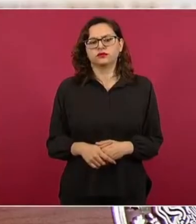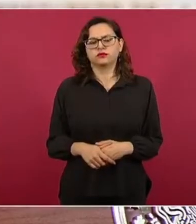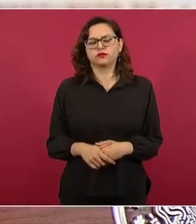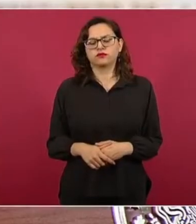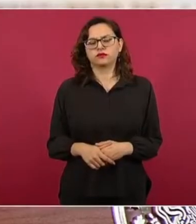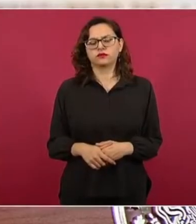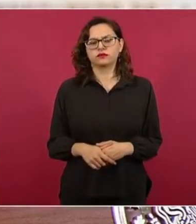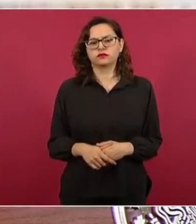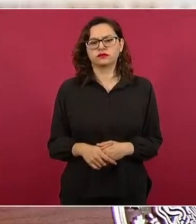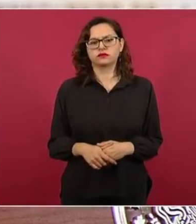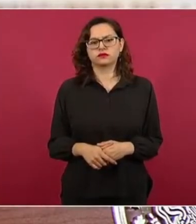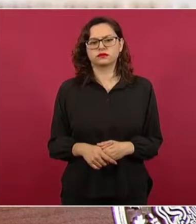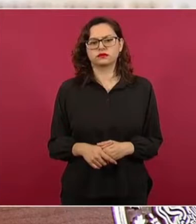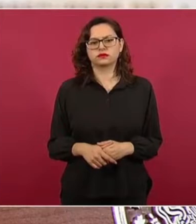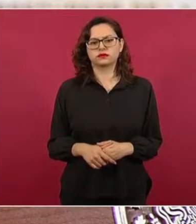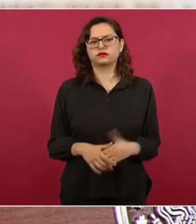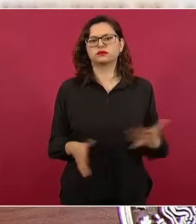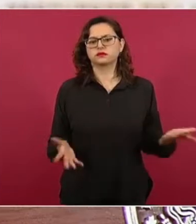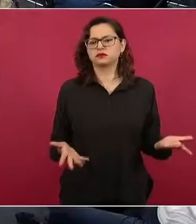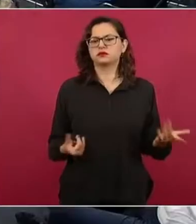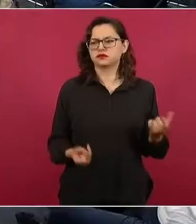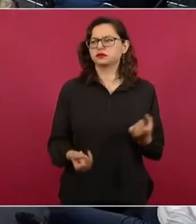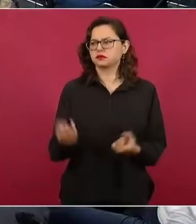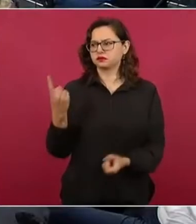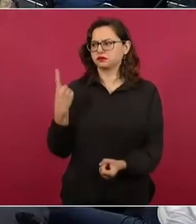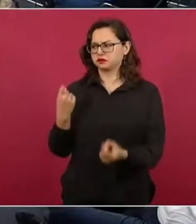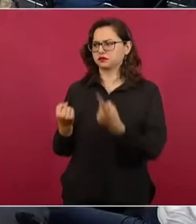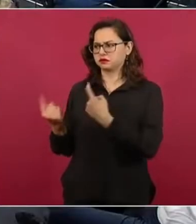que tienen una ética